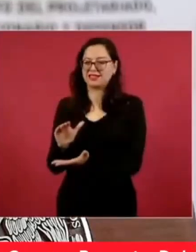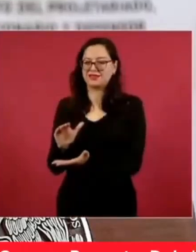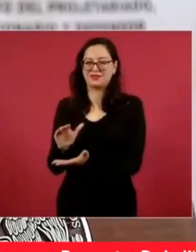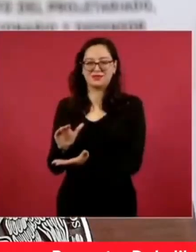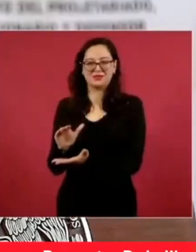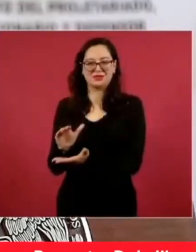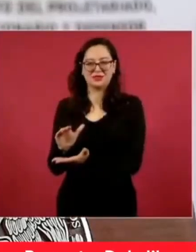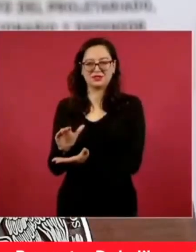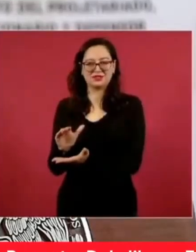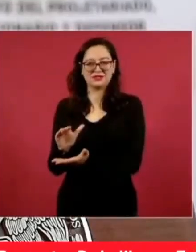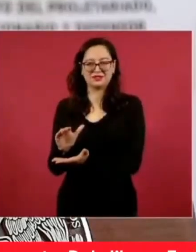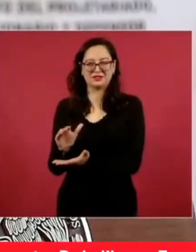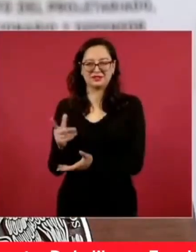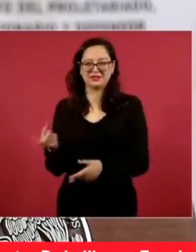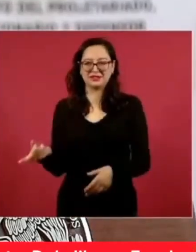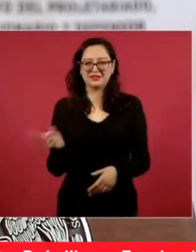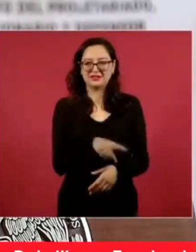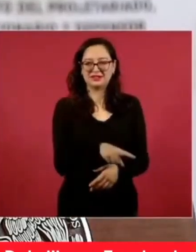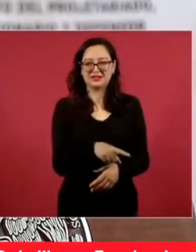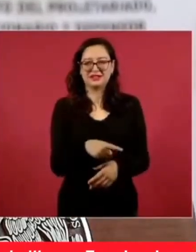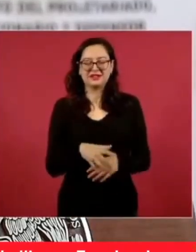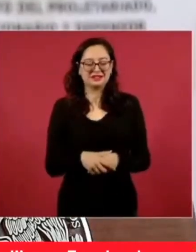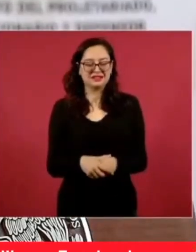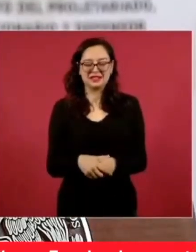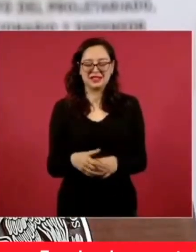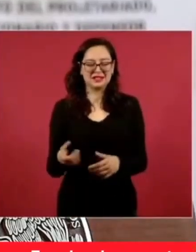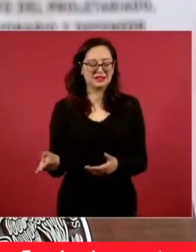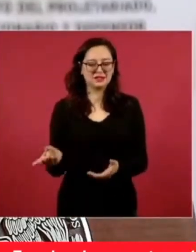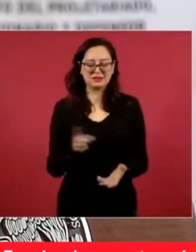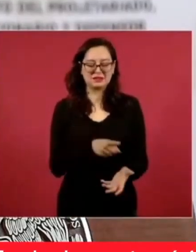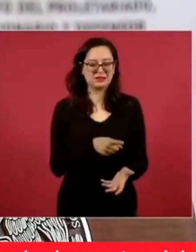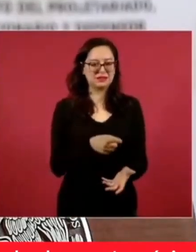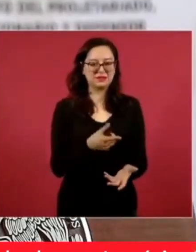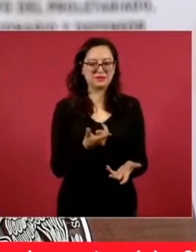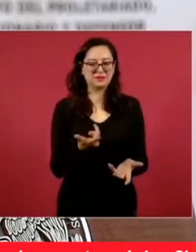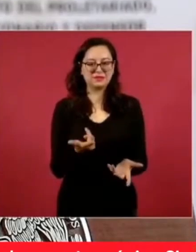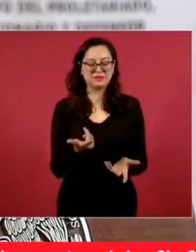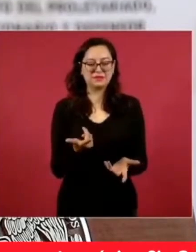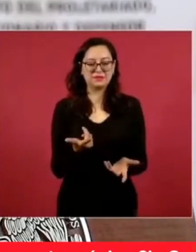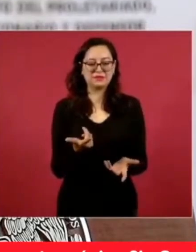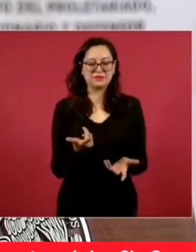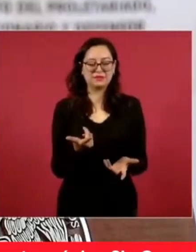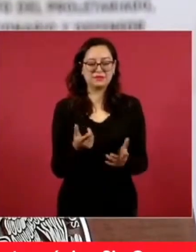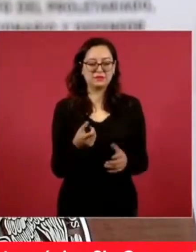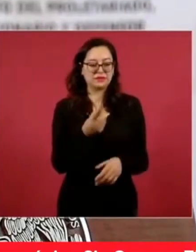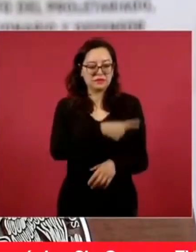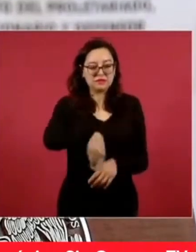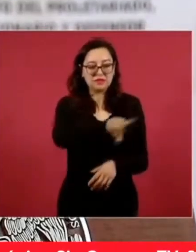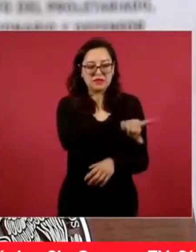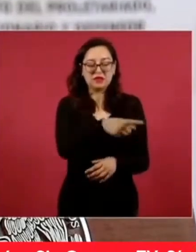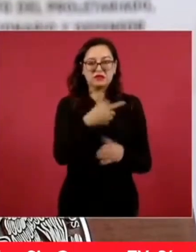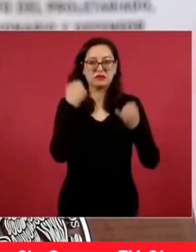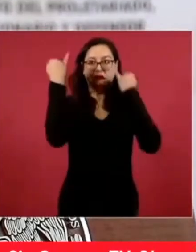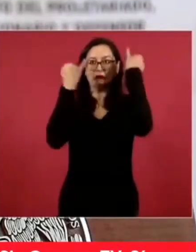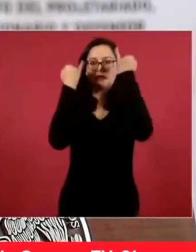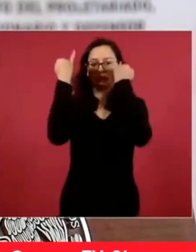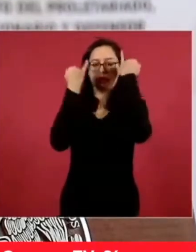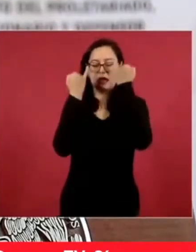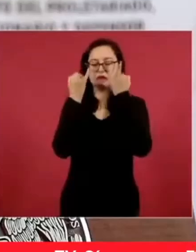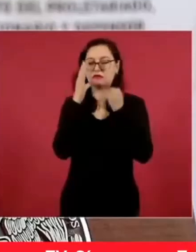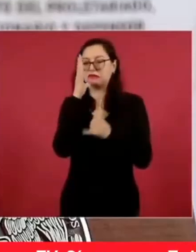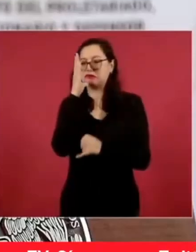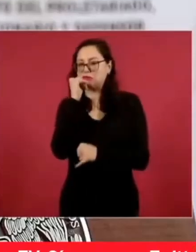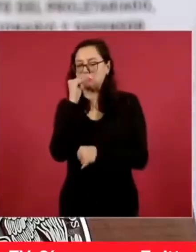volada. Como ya no pueden con la realidad, tergiversan la información o de plano ya inventan por